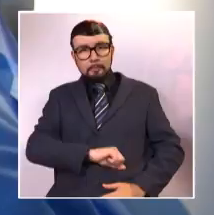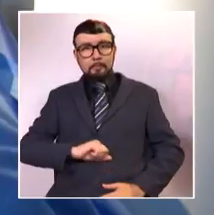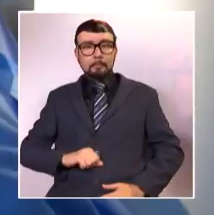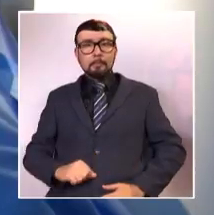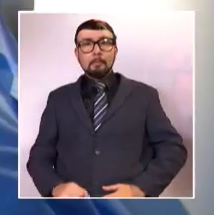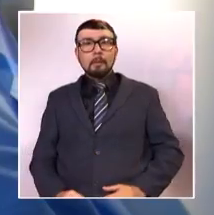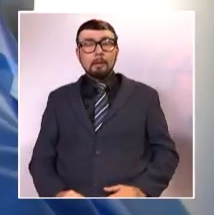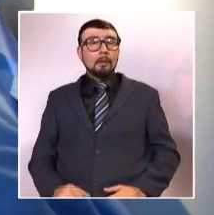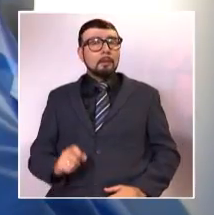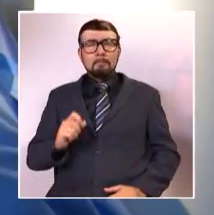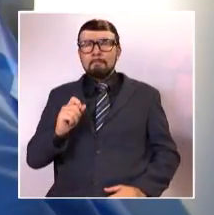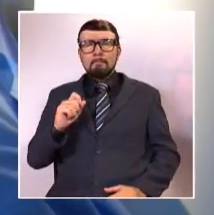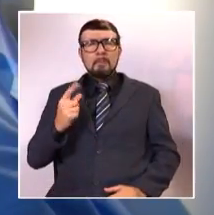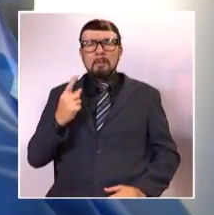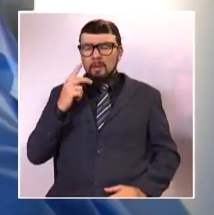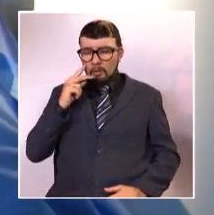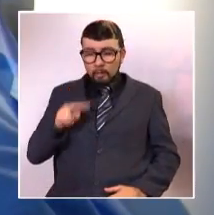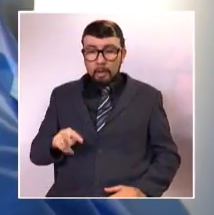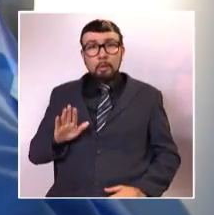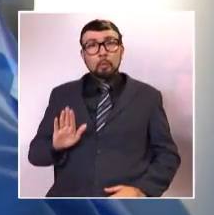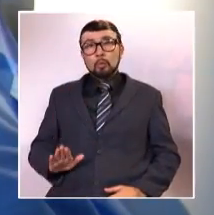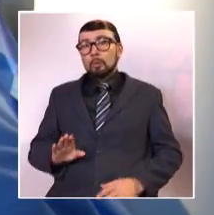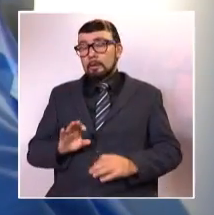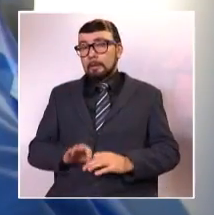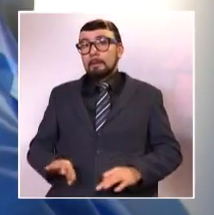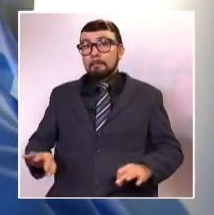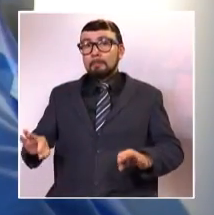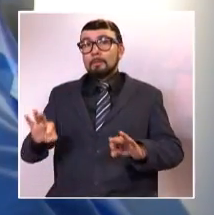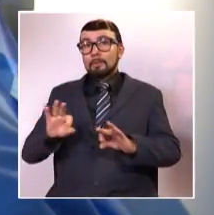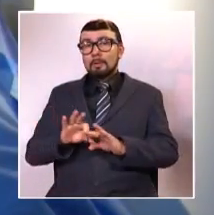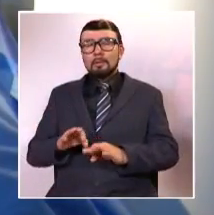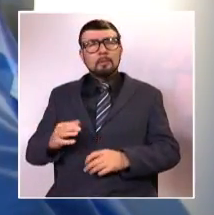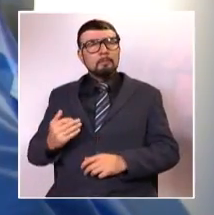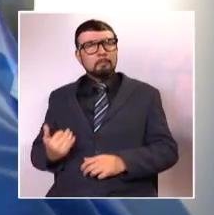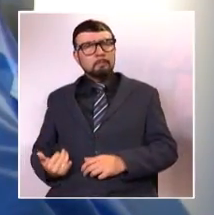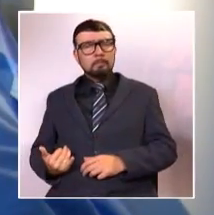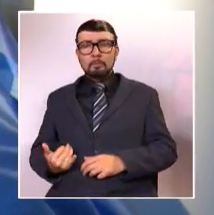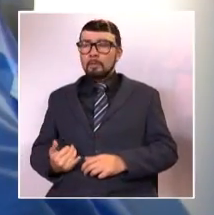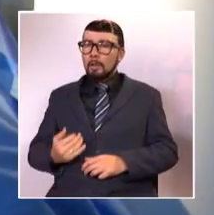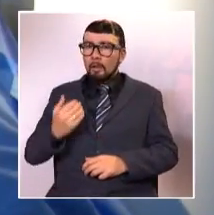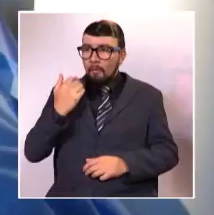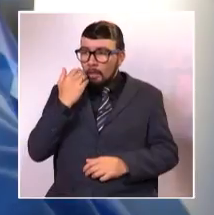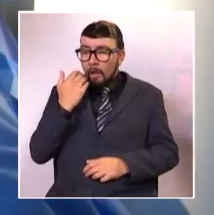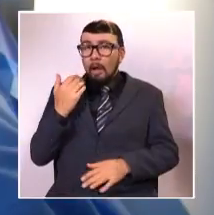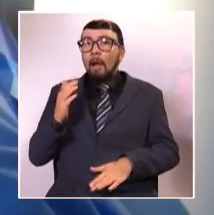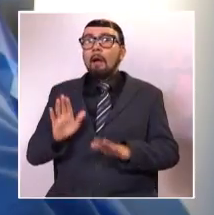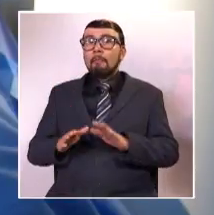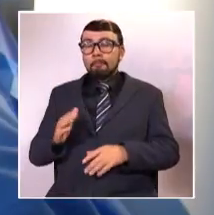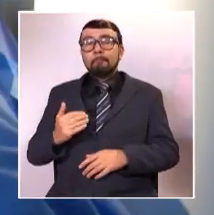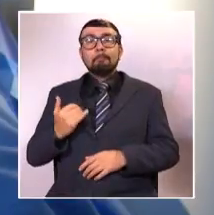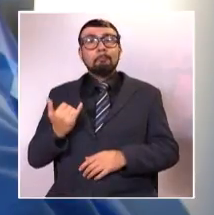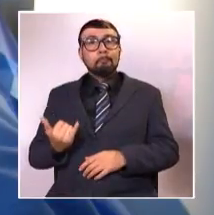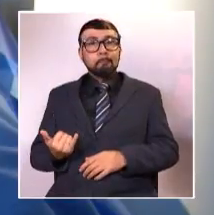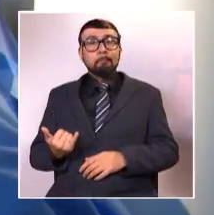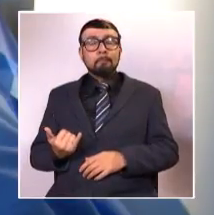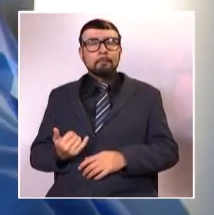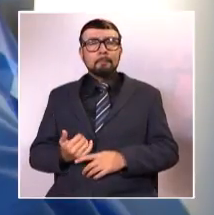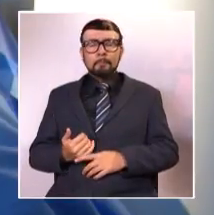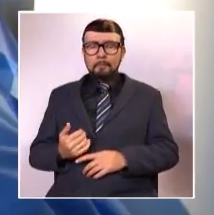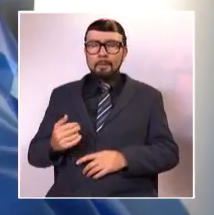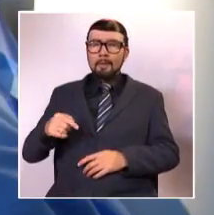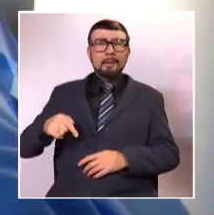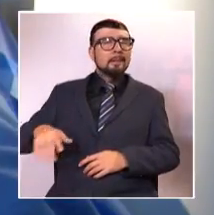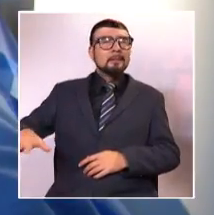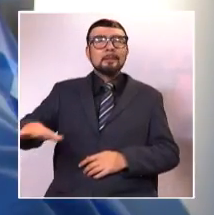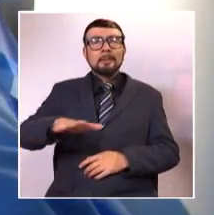Inicialmente el primer órgano que vamos a ver, que es muy importante y que pues tenemos mucha patología, en especial porque nosotros aquí somos una